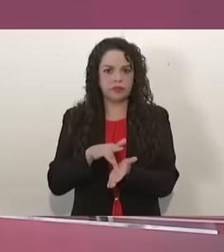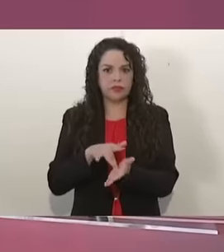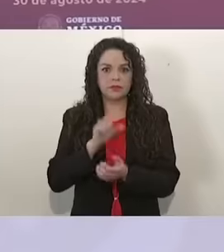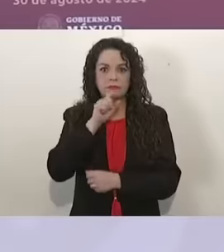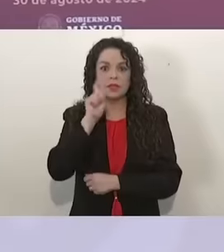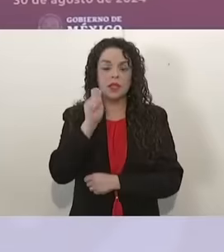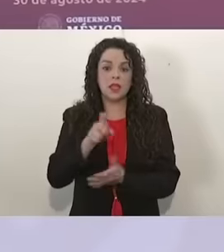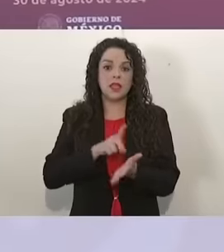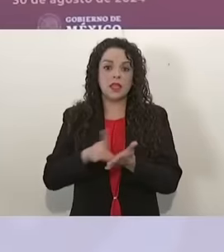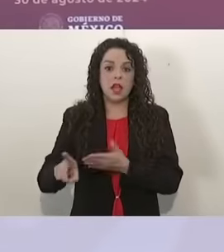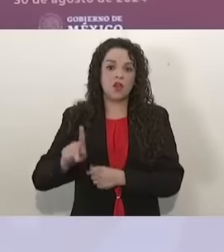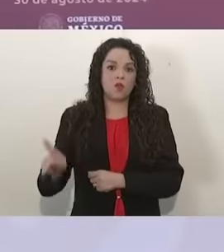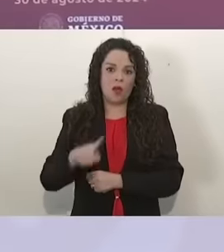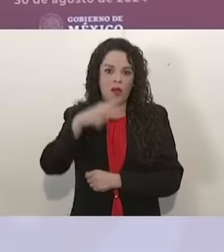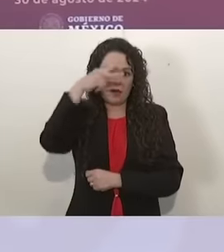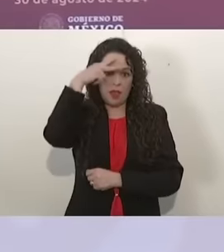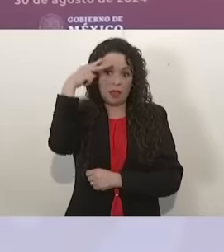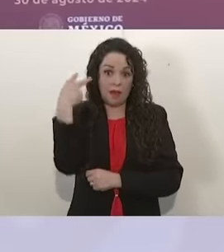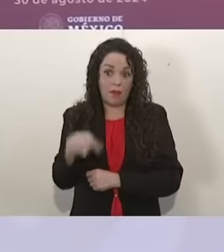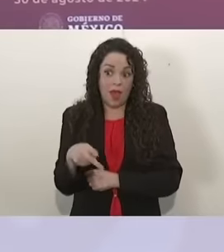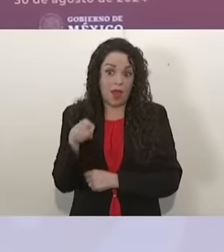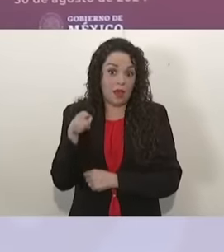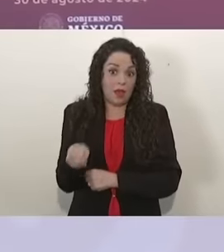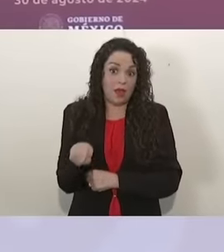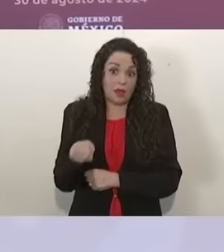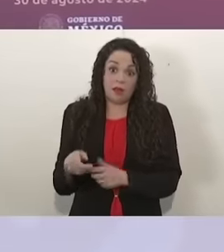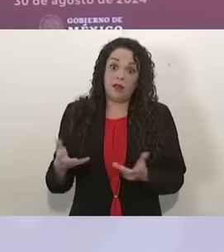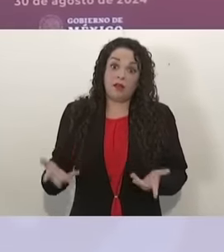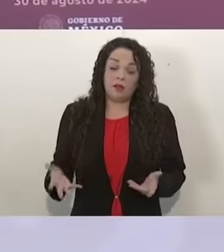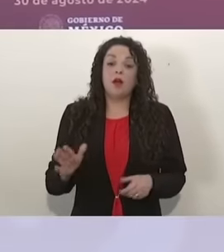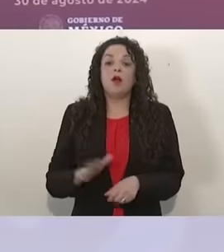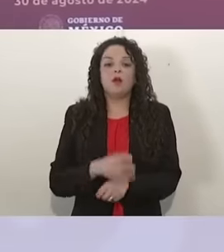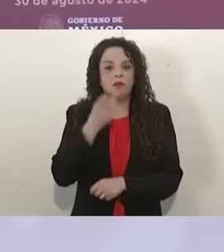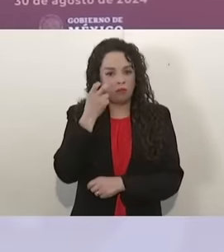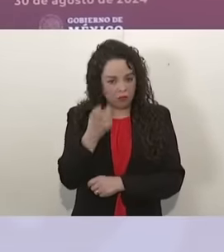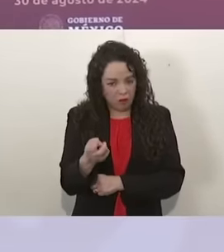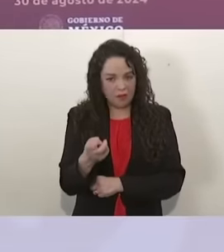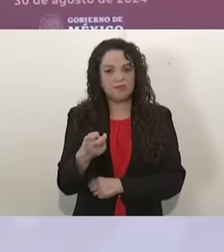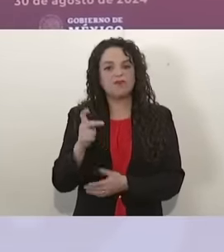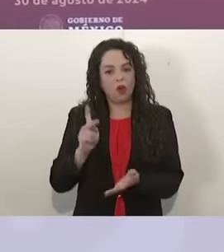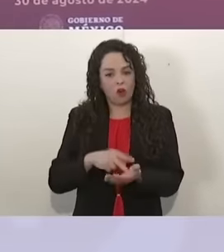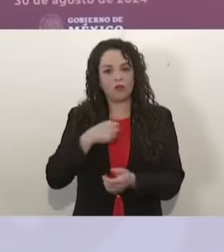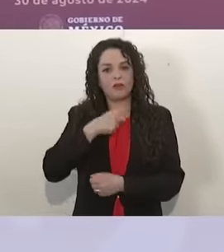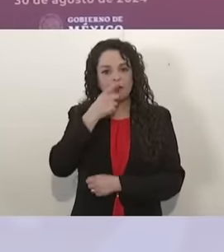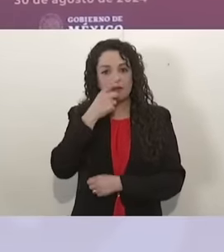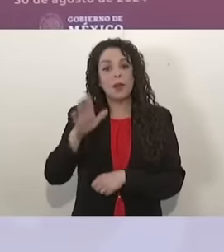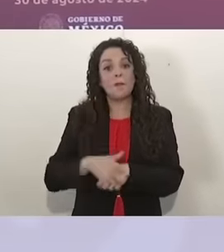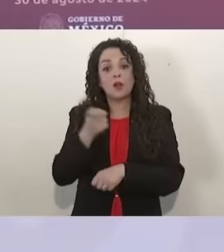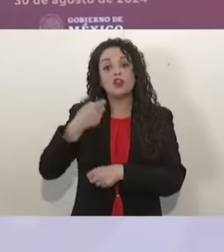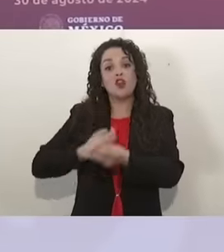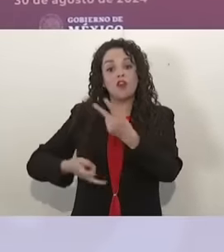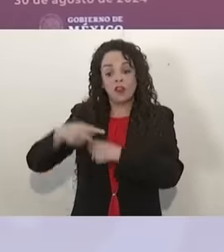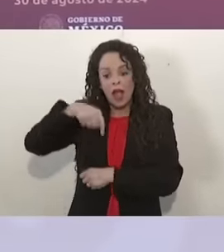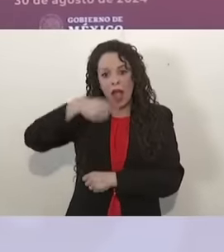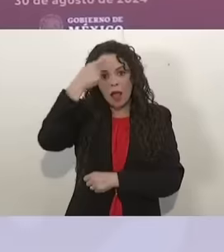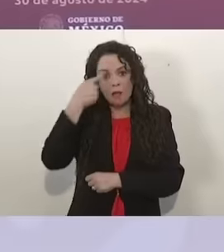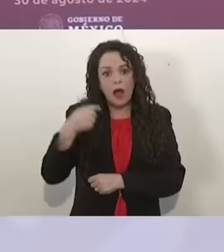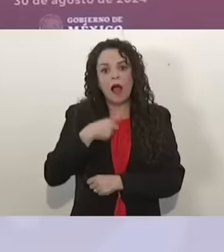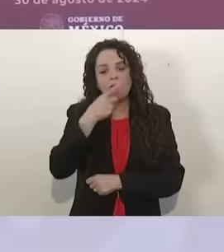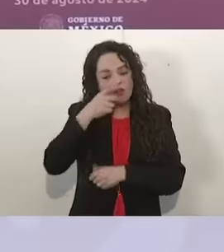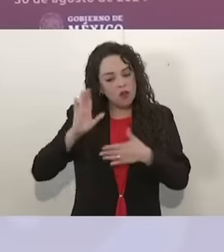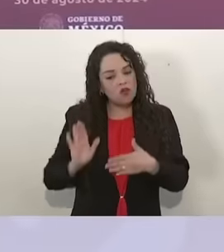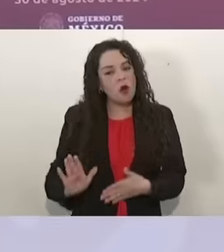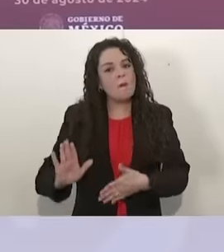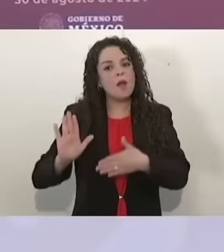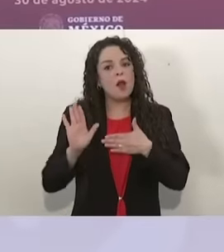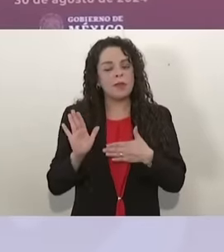México. Por eso digo que vengo a comprometerme con ustedes, a decirles que vamos